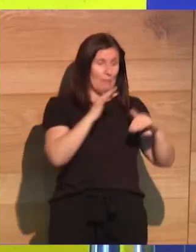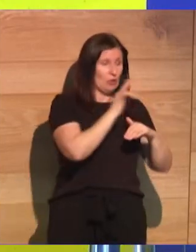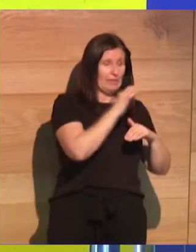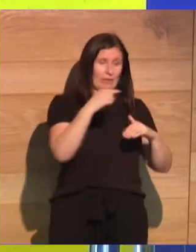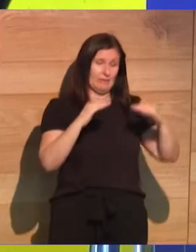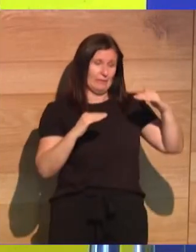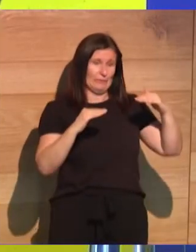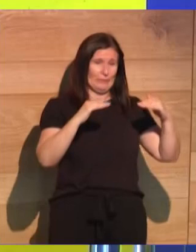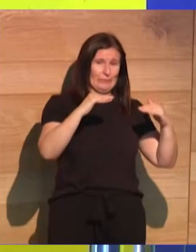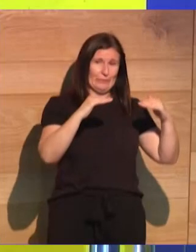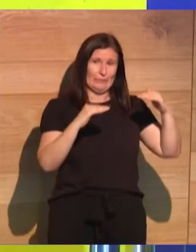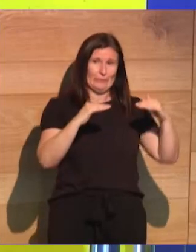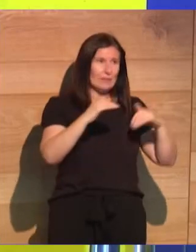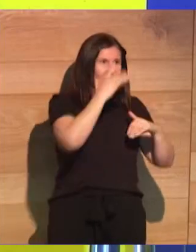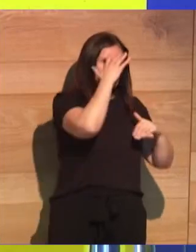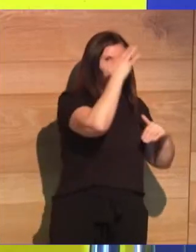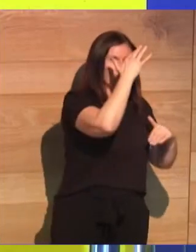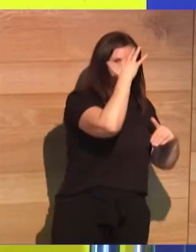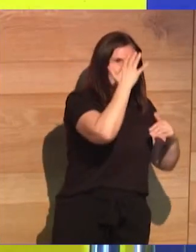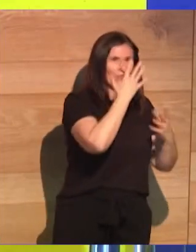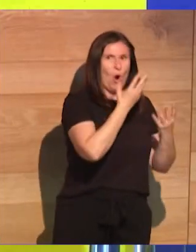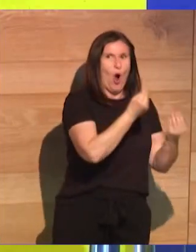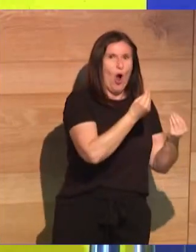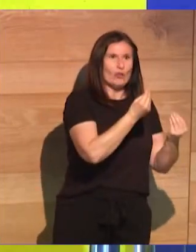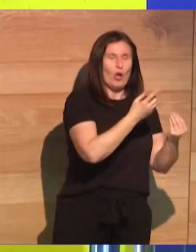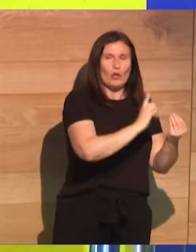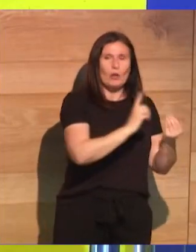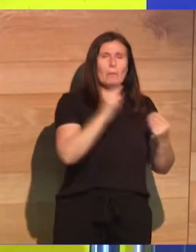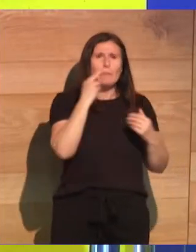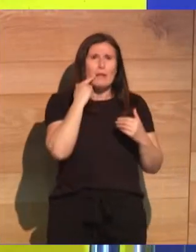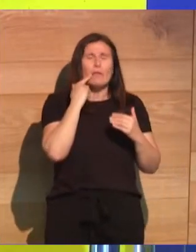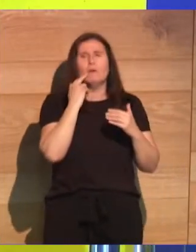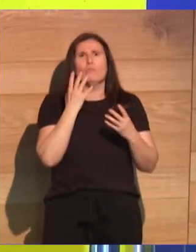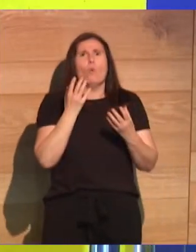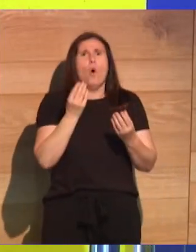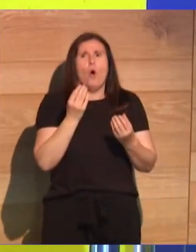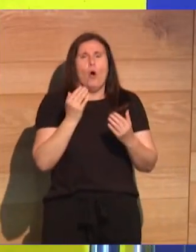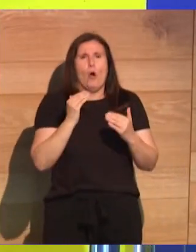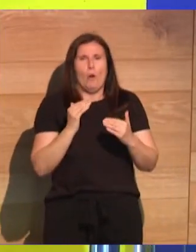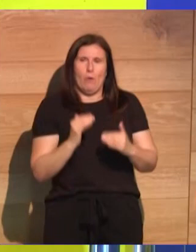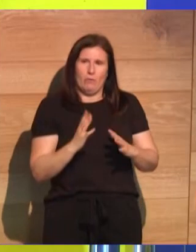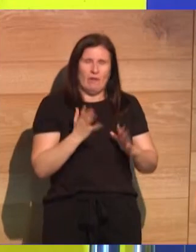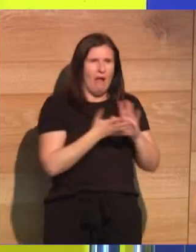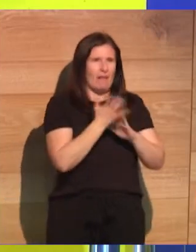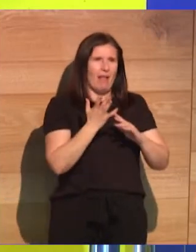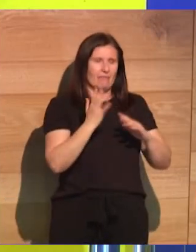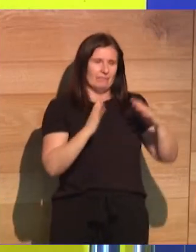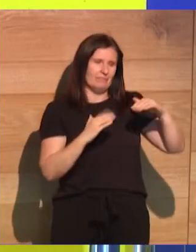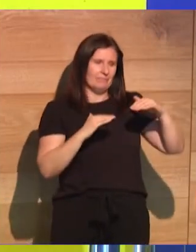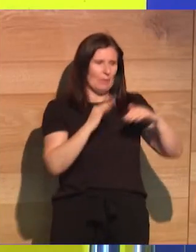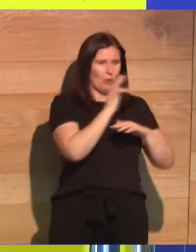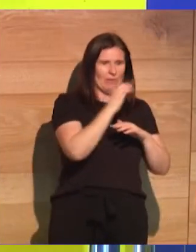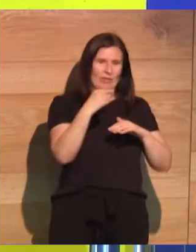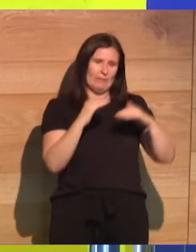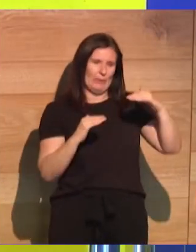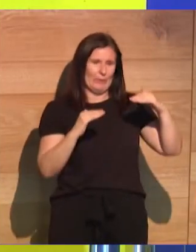equilibrio y las esperanzas no son tan grandes, los miedos no son tantos y encontramos un equilibrio que yo ahí sí coincido en balance, en rédito,